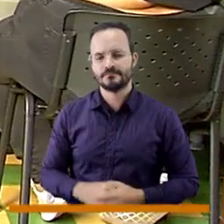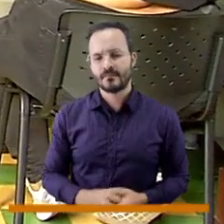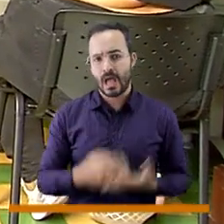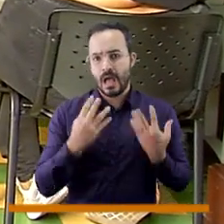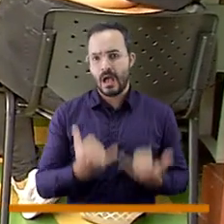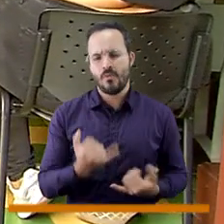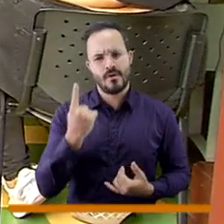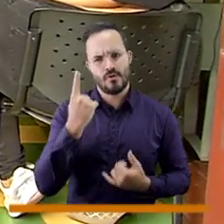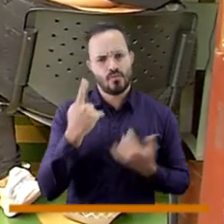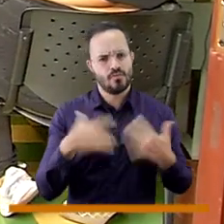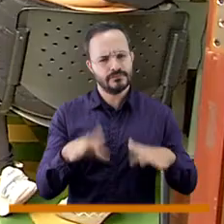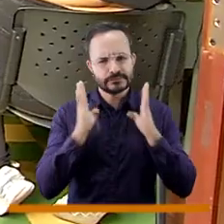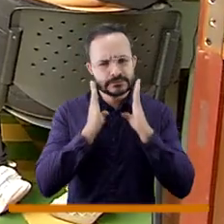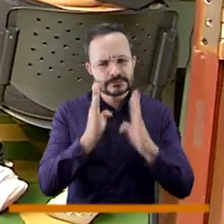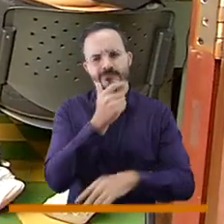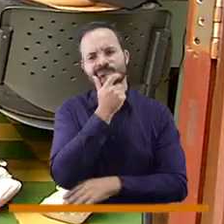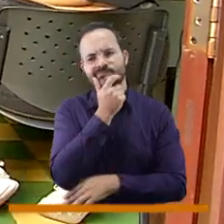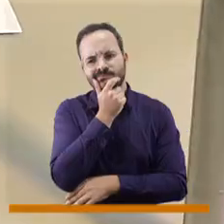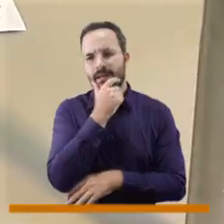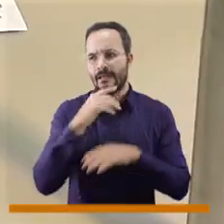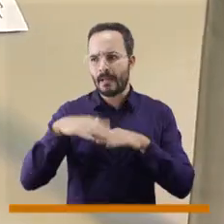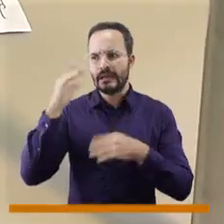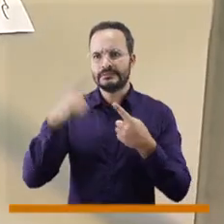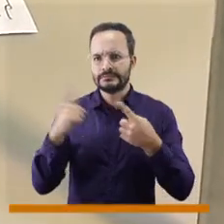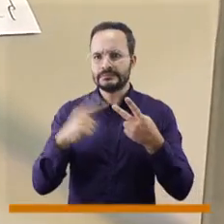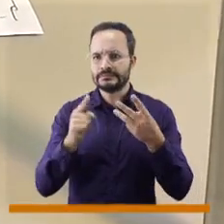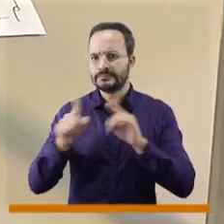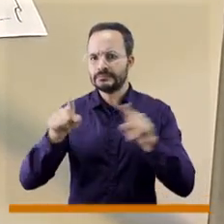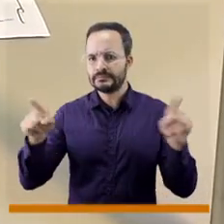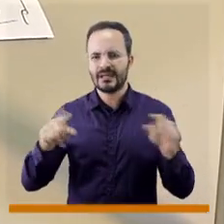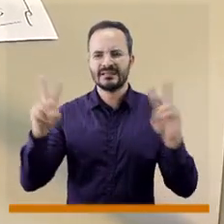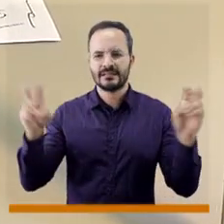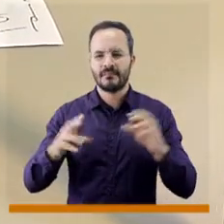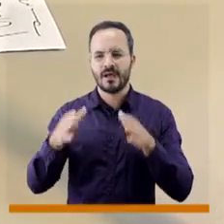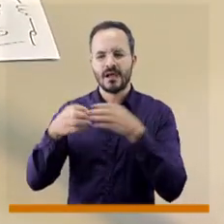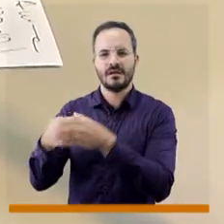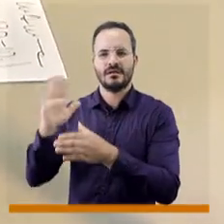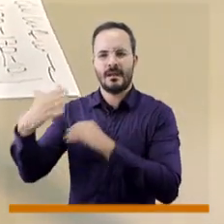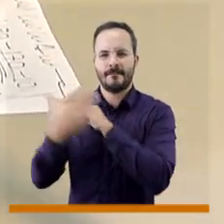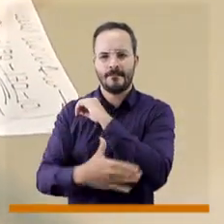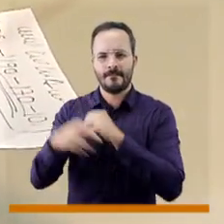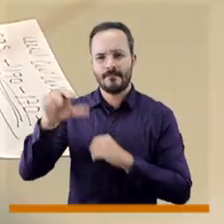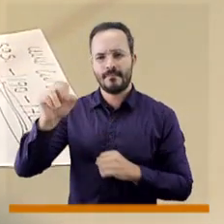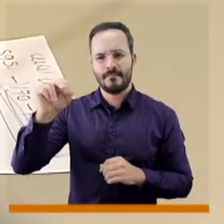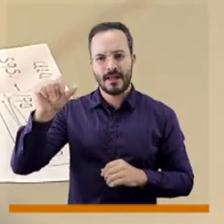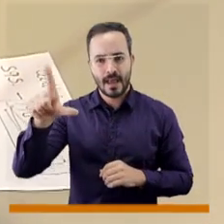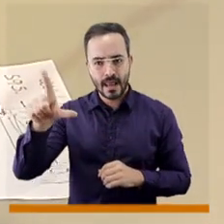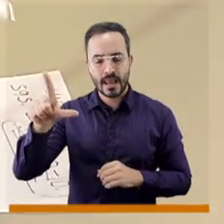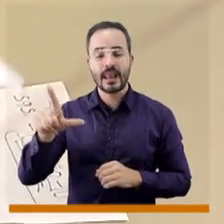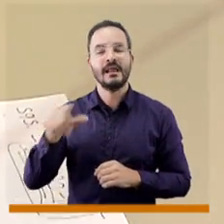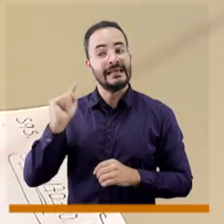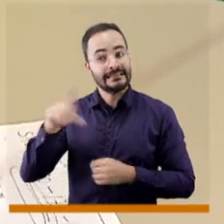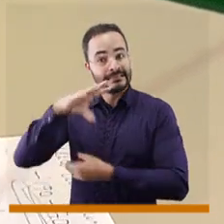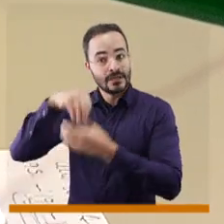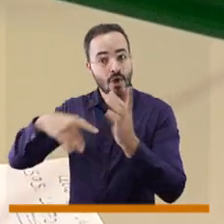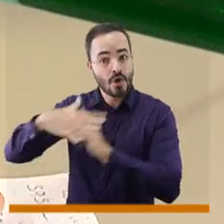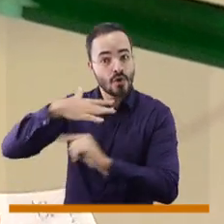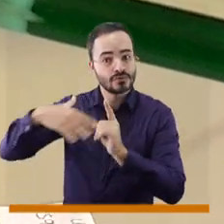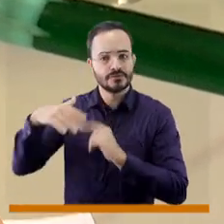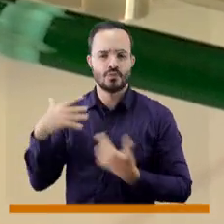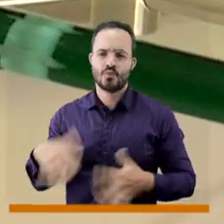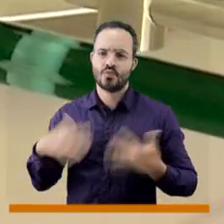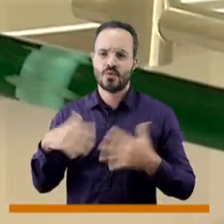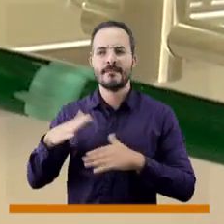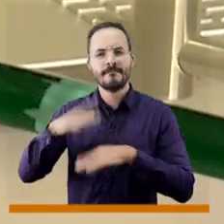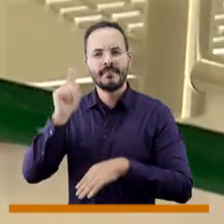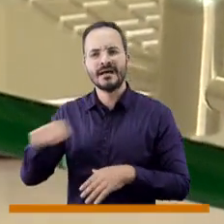que son los conflictos en el área de penal, la mediación en penal, prácticamente en justicia restaurativa, porque